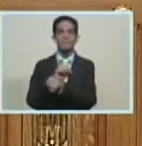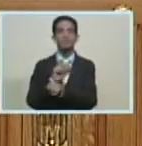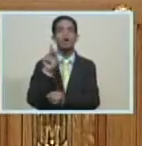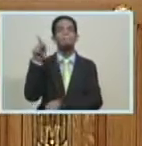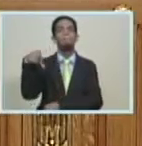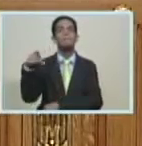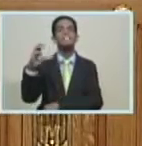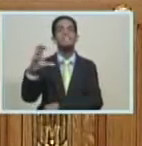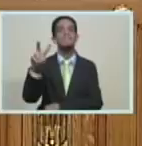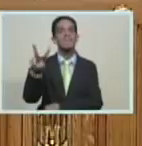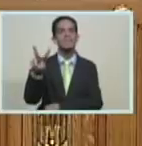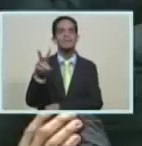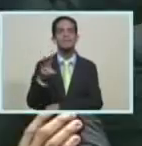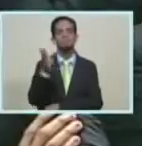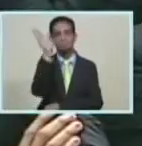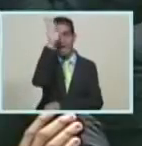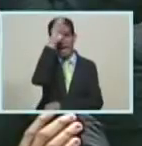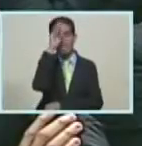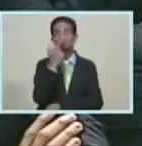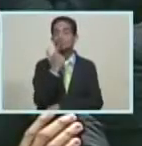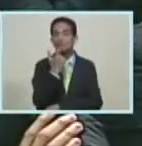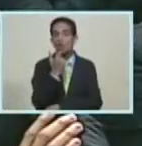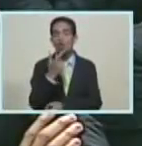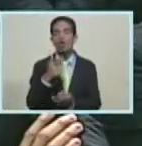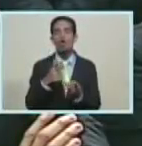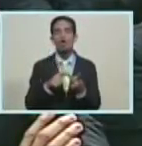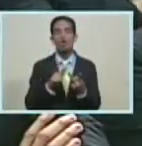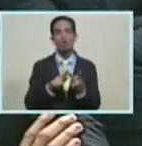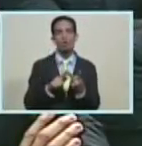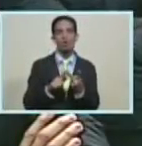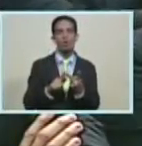Venezuela, del movimiento de izquierda